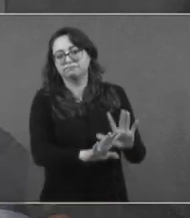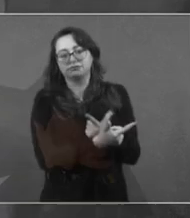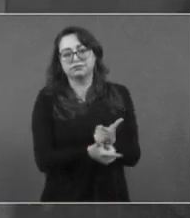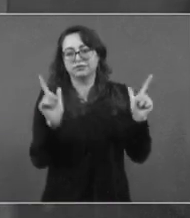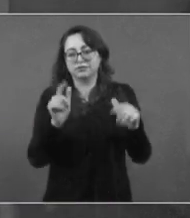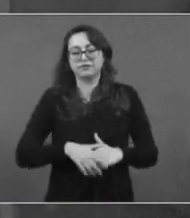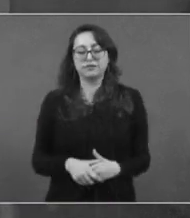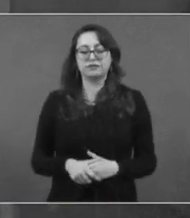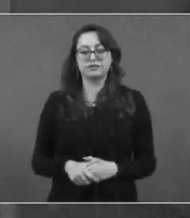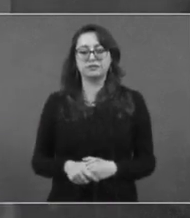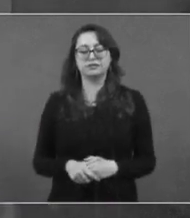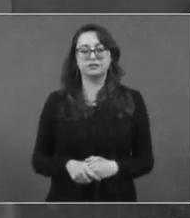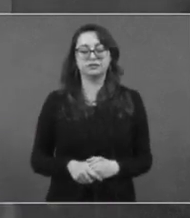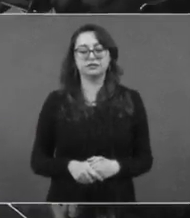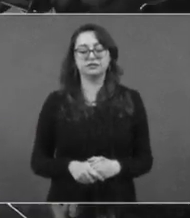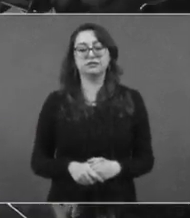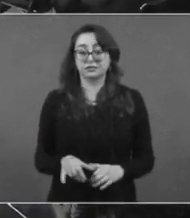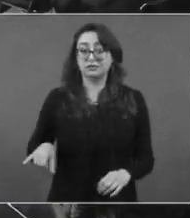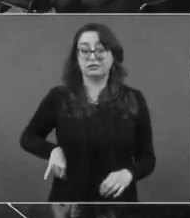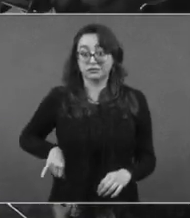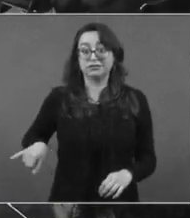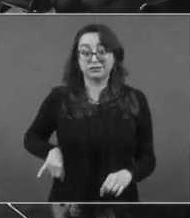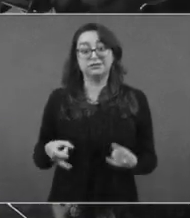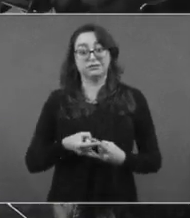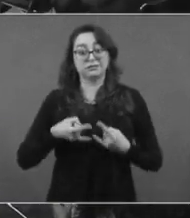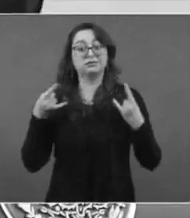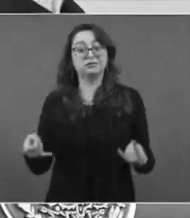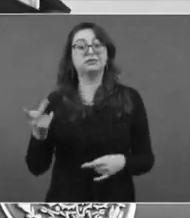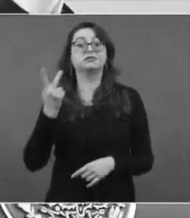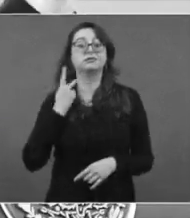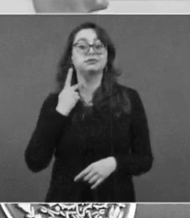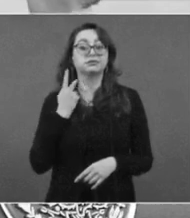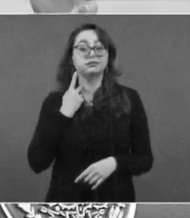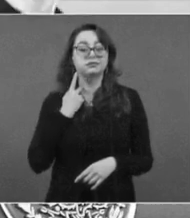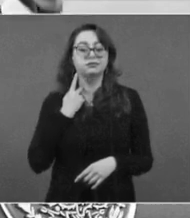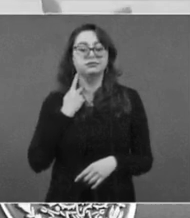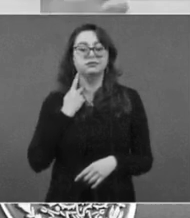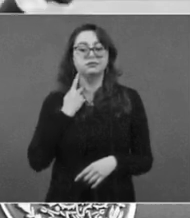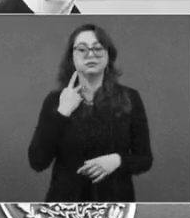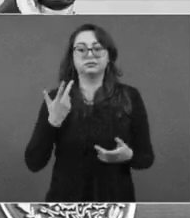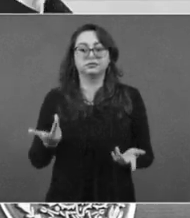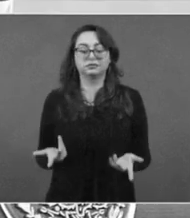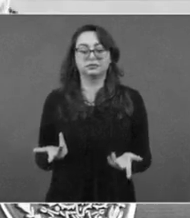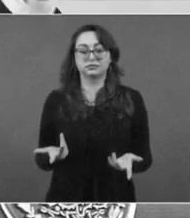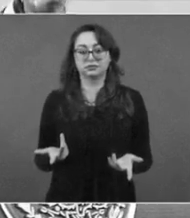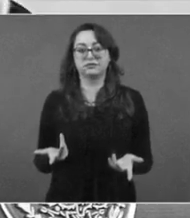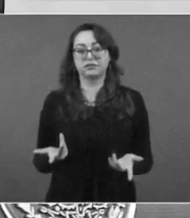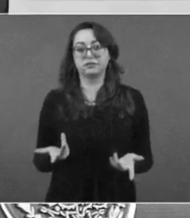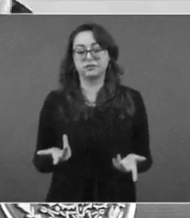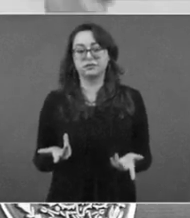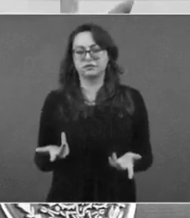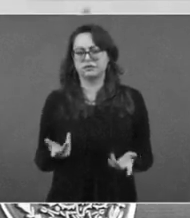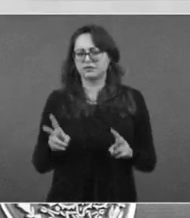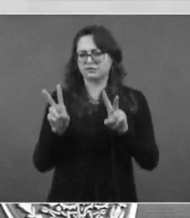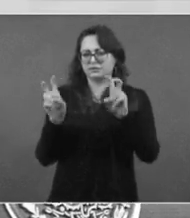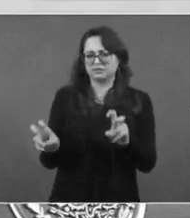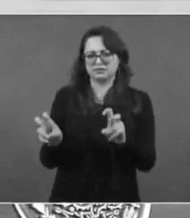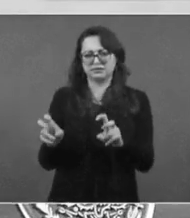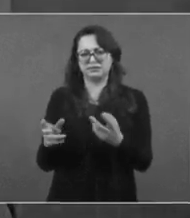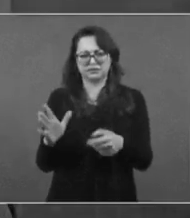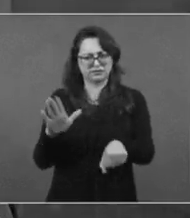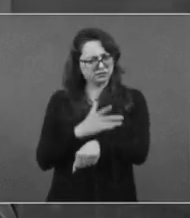Pero es tan interesante esto. Estamos hablando de que ahora están devolviendo los estadounidenses por primera vez